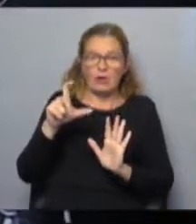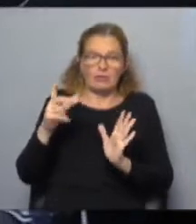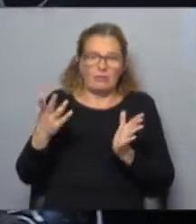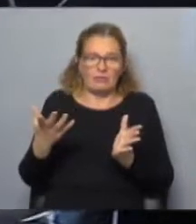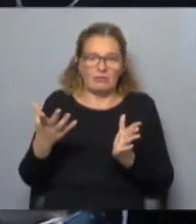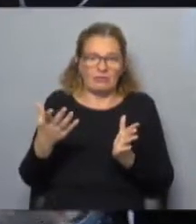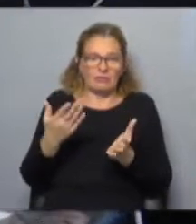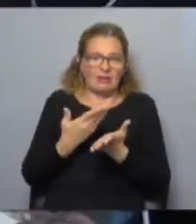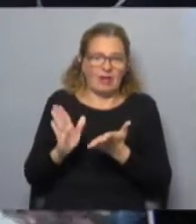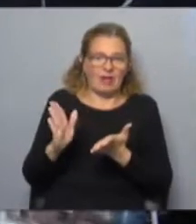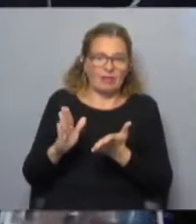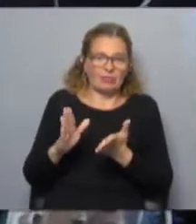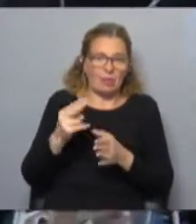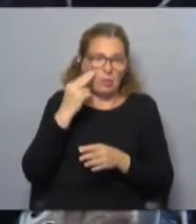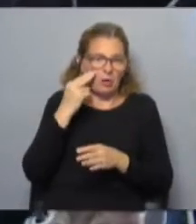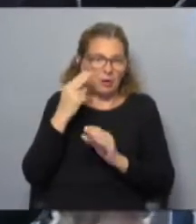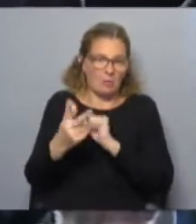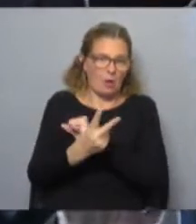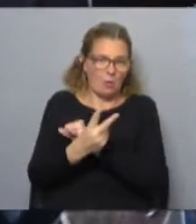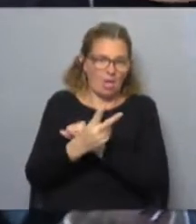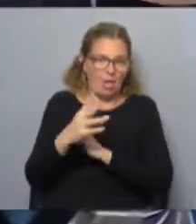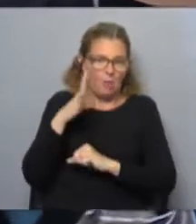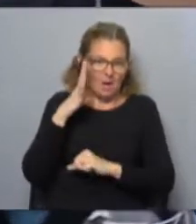Obviamente evadiendo todo lo que sería riesgo y peligro, ¿no?